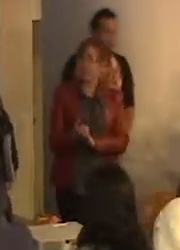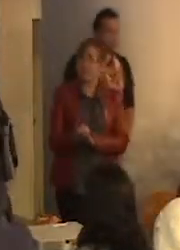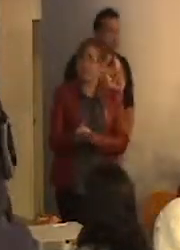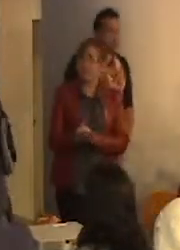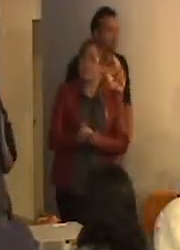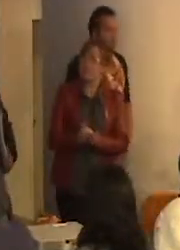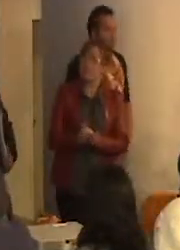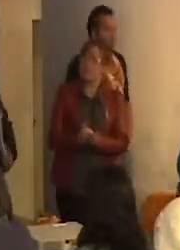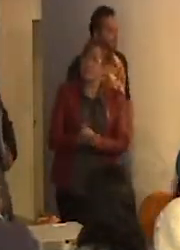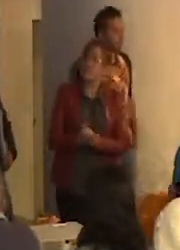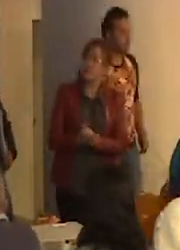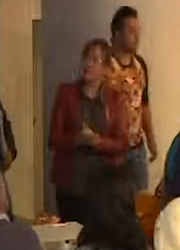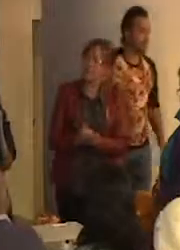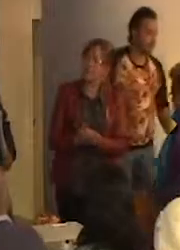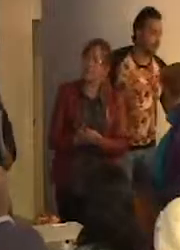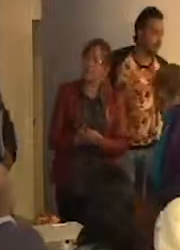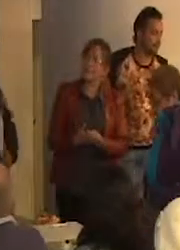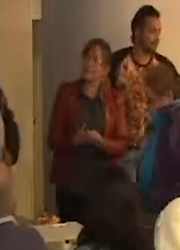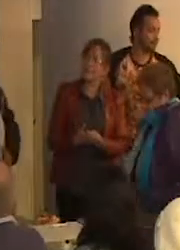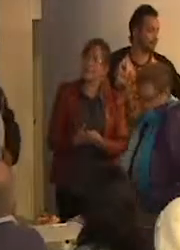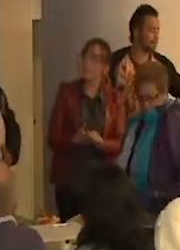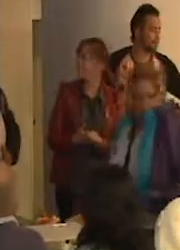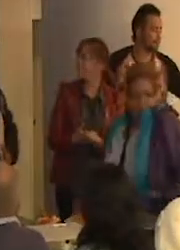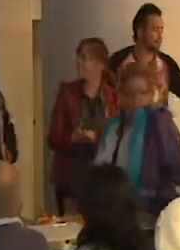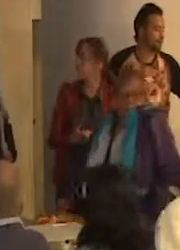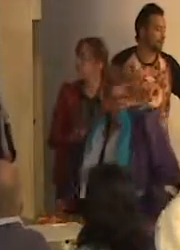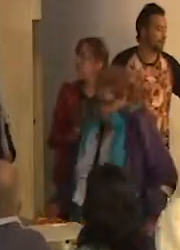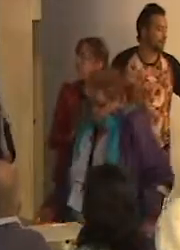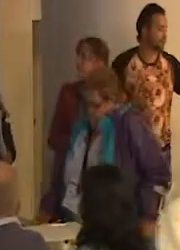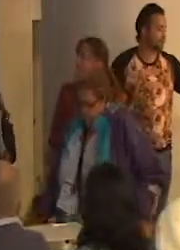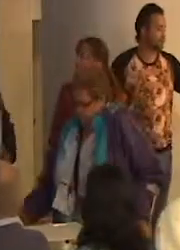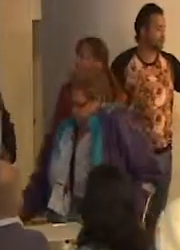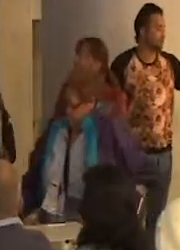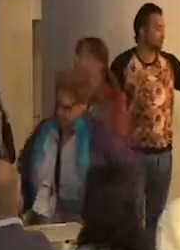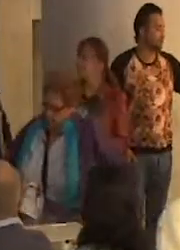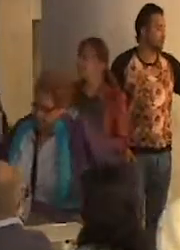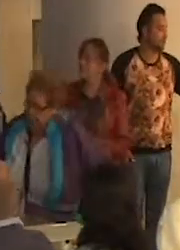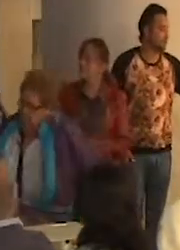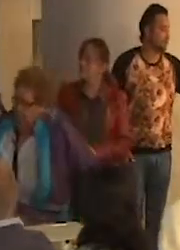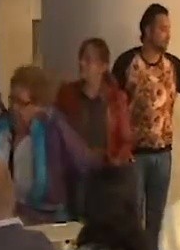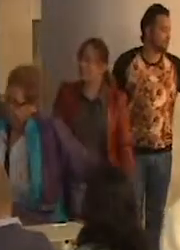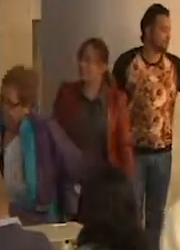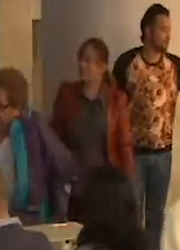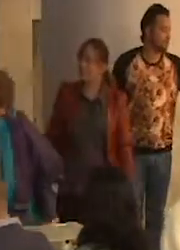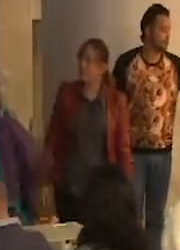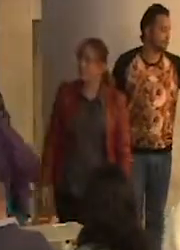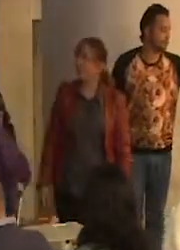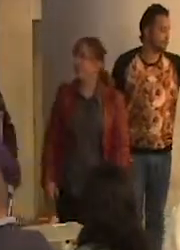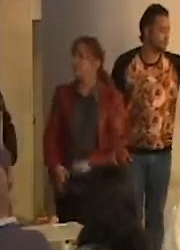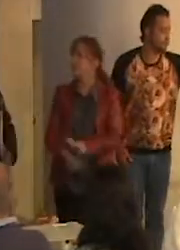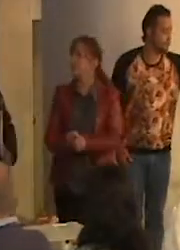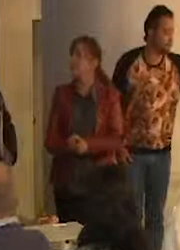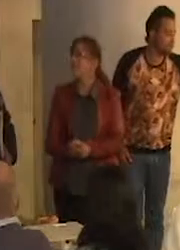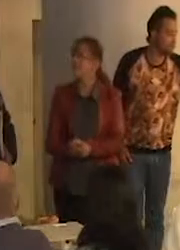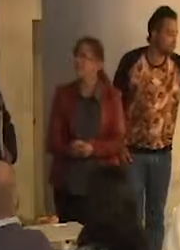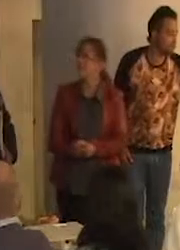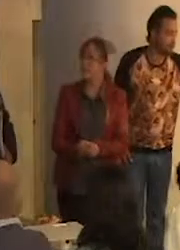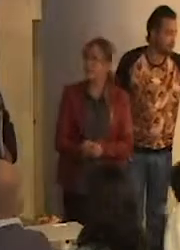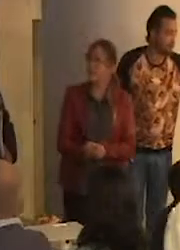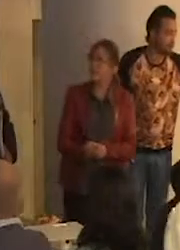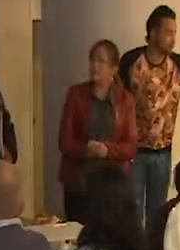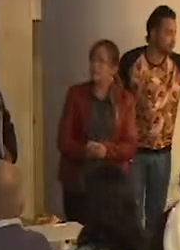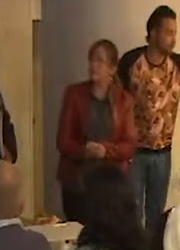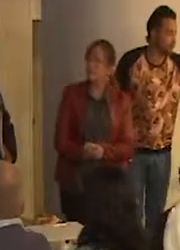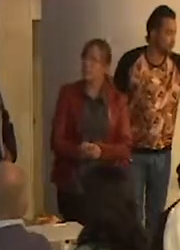verdad no tenemos, muchos días no tenemos comida, porque en estos momentos estamos manteniéndonos con nuestros propios recursos. O sea, no tenemos